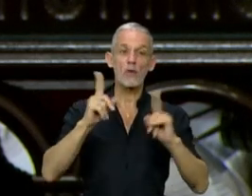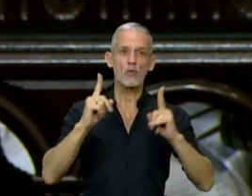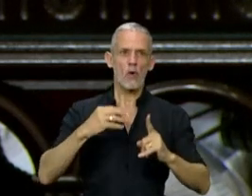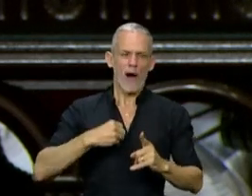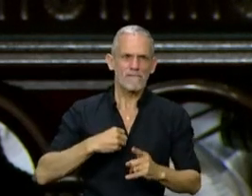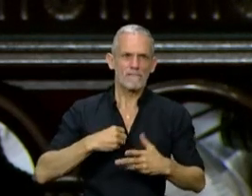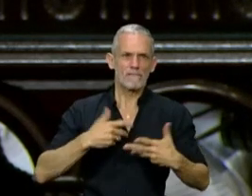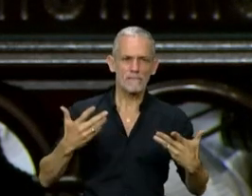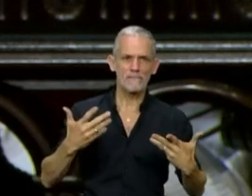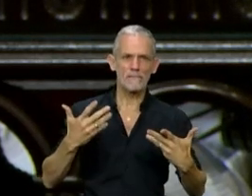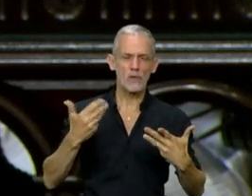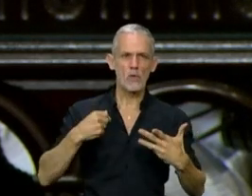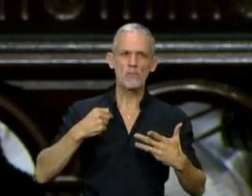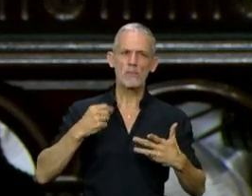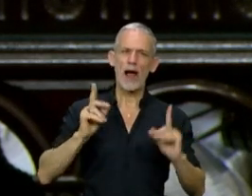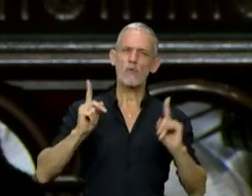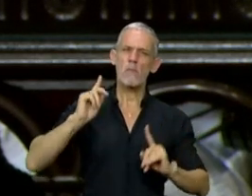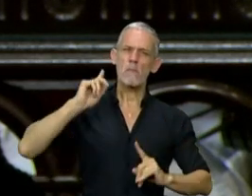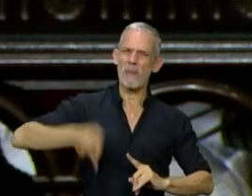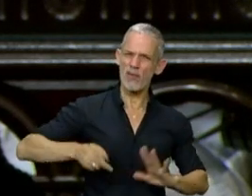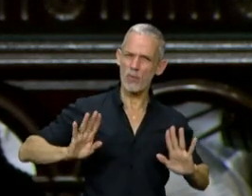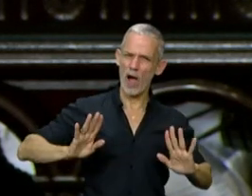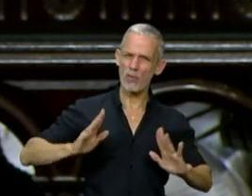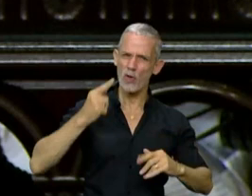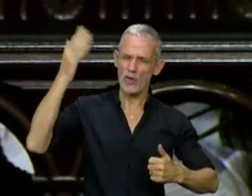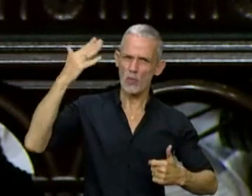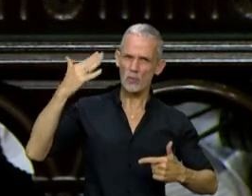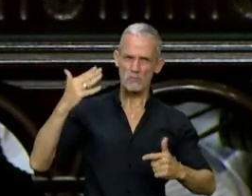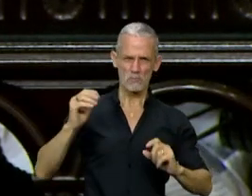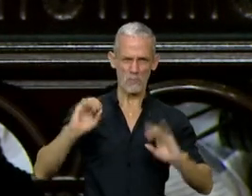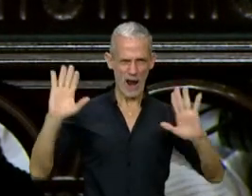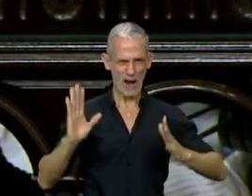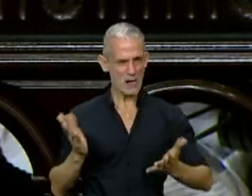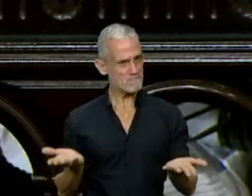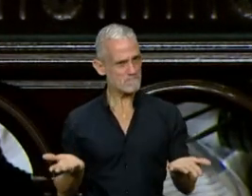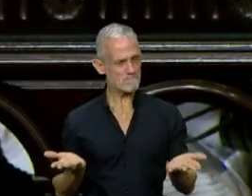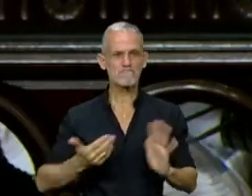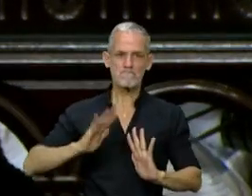apasionados y en algún sentido hasta maleducado discurso que recién acabamos de escuchar.